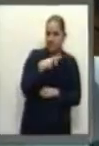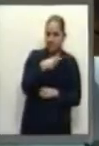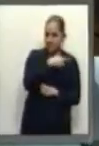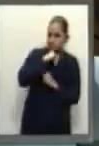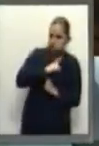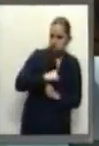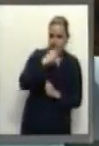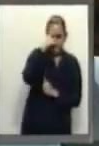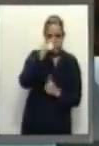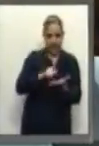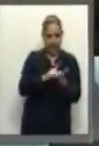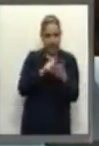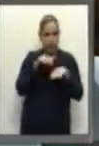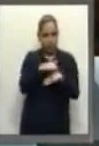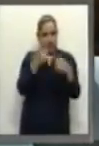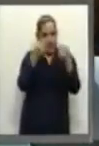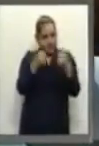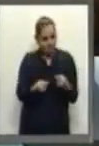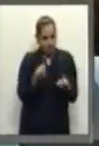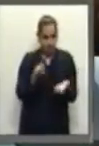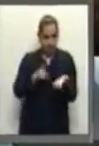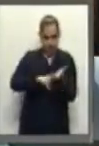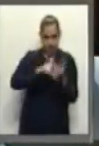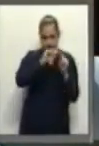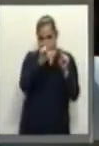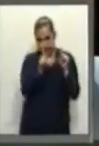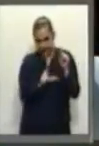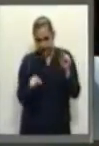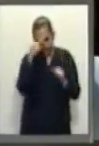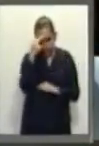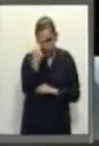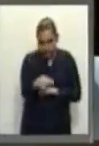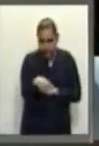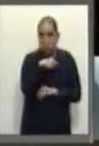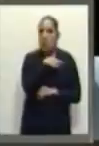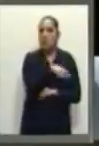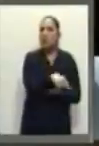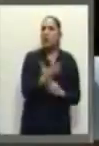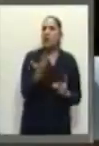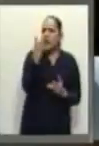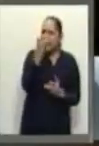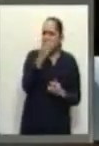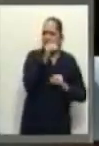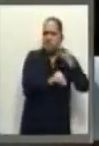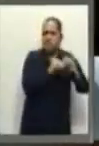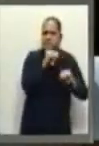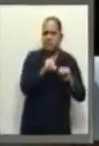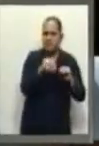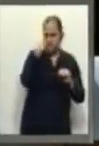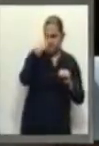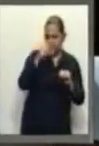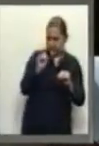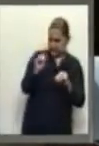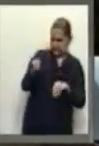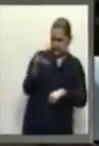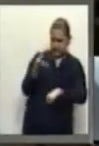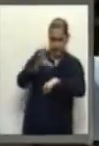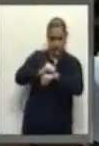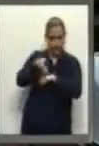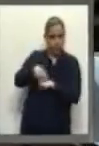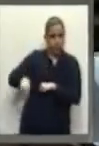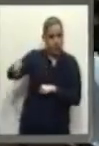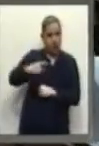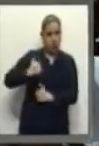ley de seguridad interior va a ser aquella que permita a los militares que permita al ejército manejar el